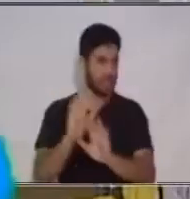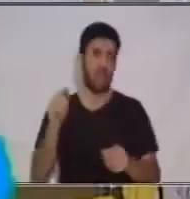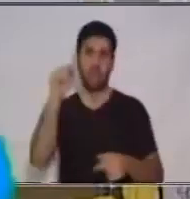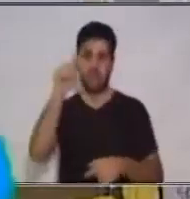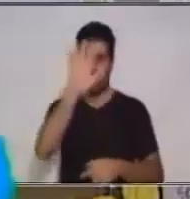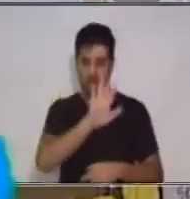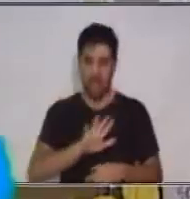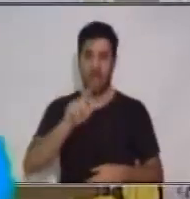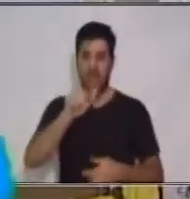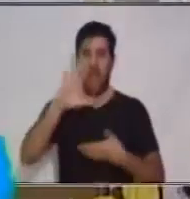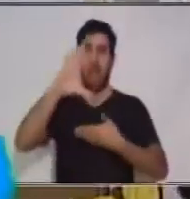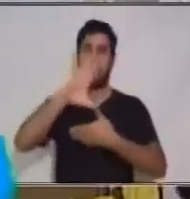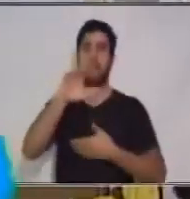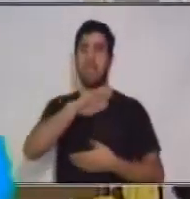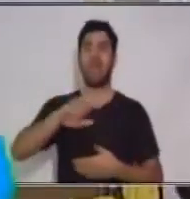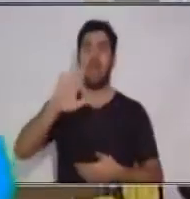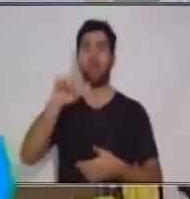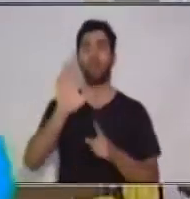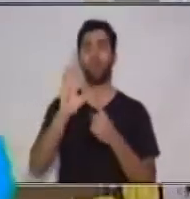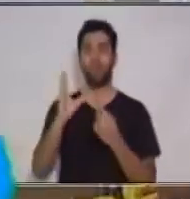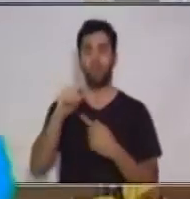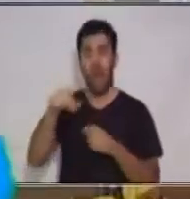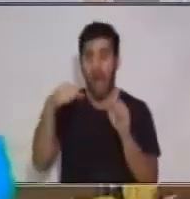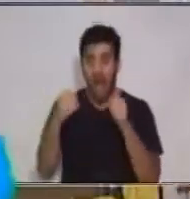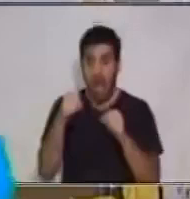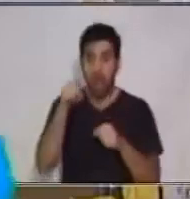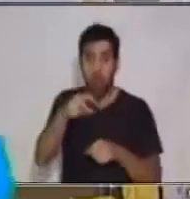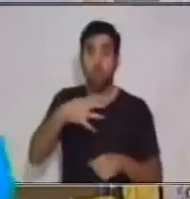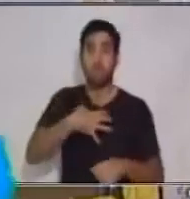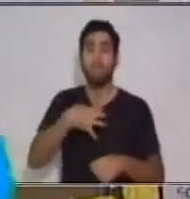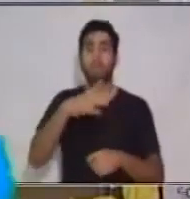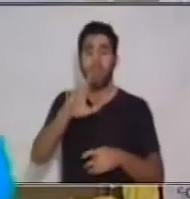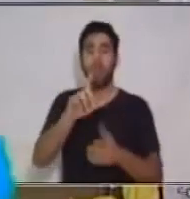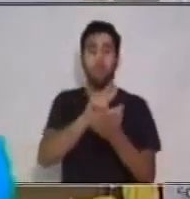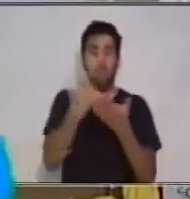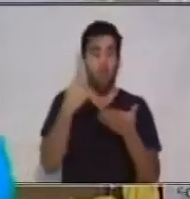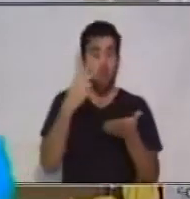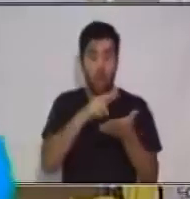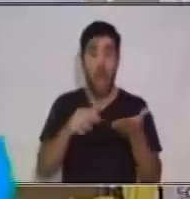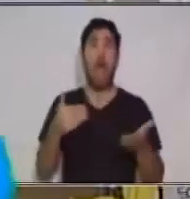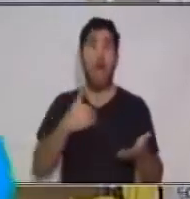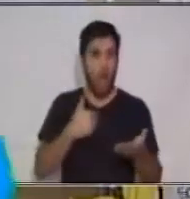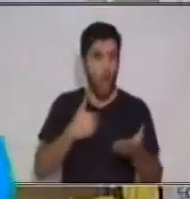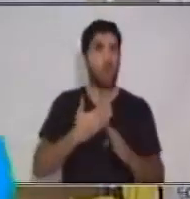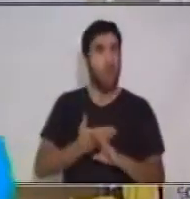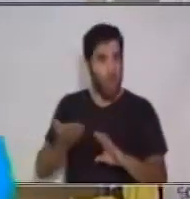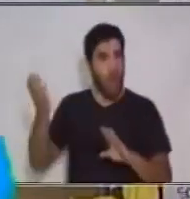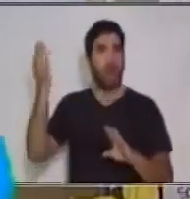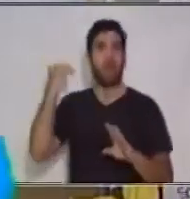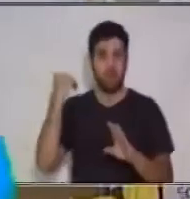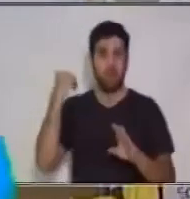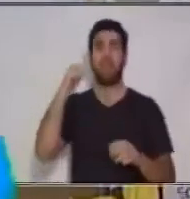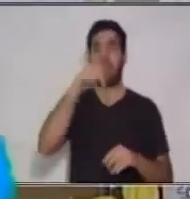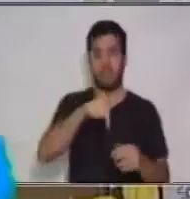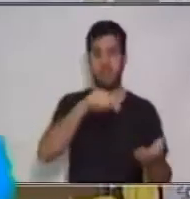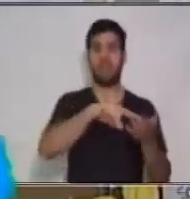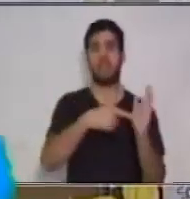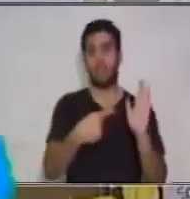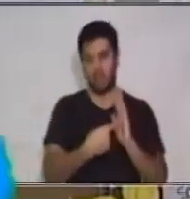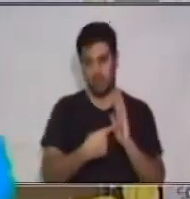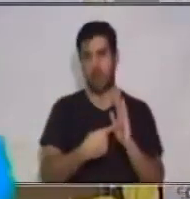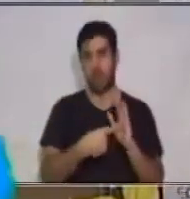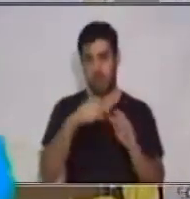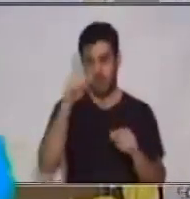de literaturas son parte de la precolombina. Pero si recordamos los conceptos de